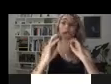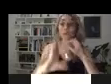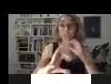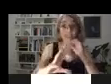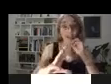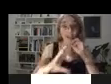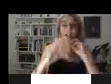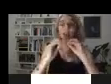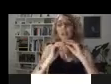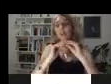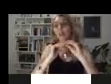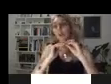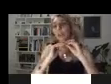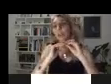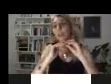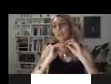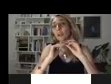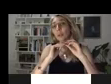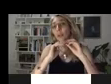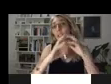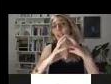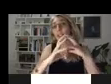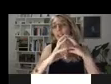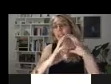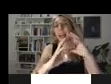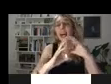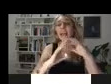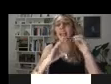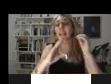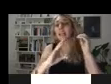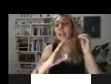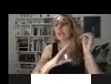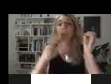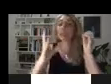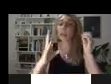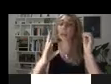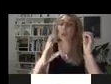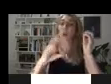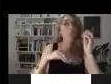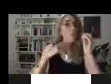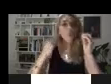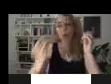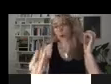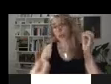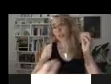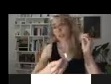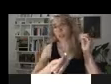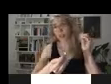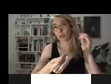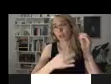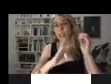llamarnos a profundizar sobre este tipo de nuevas tendencias que implica un